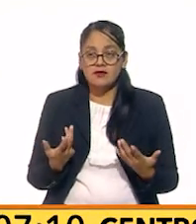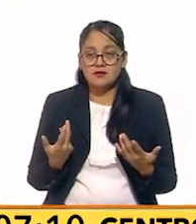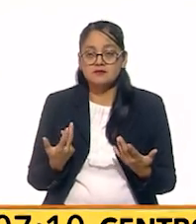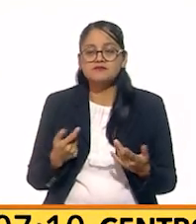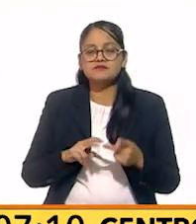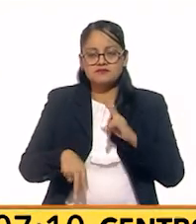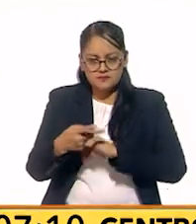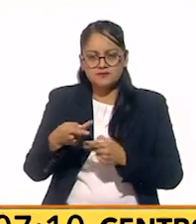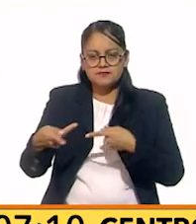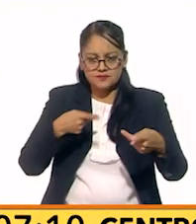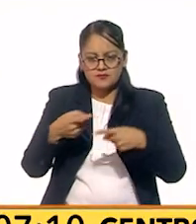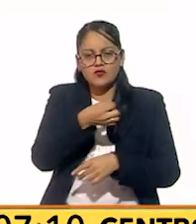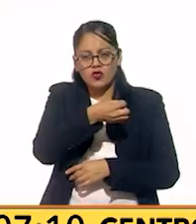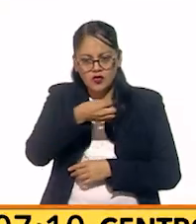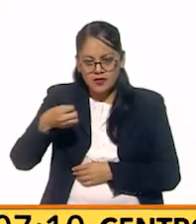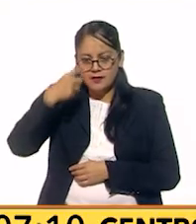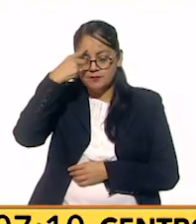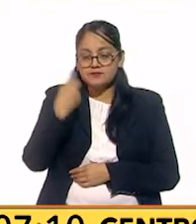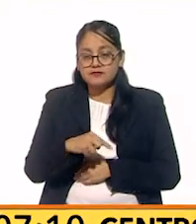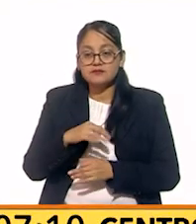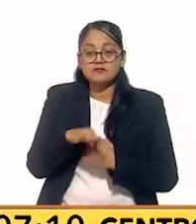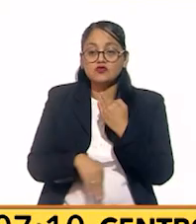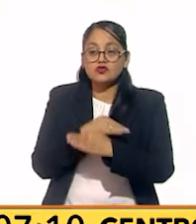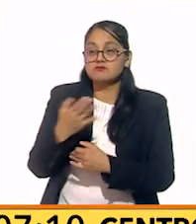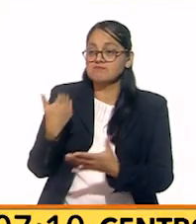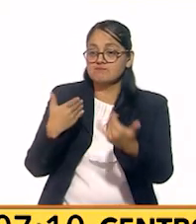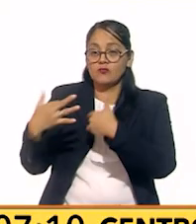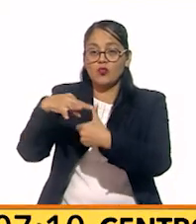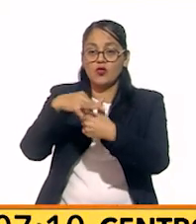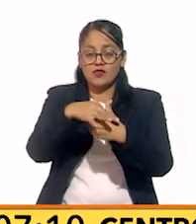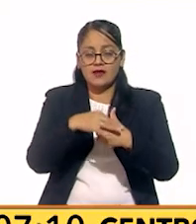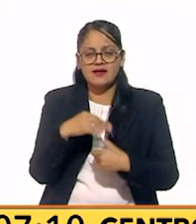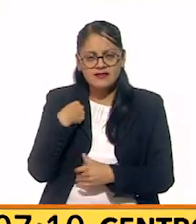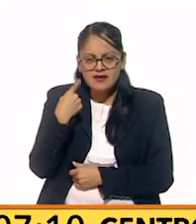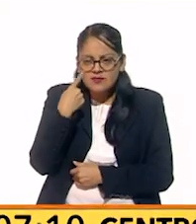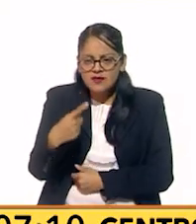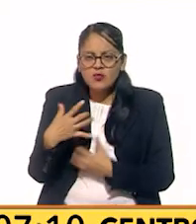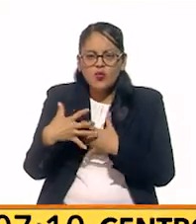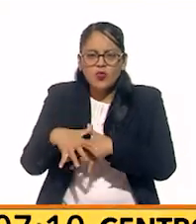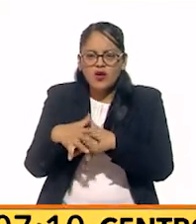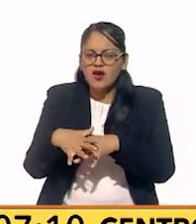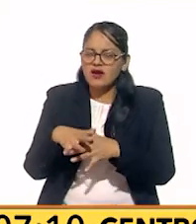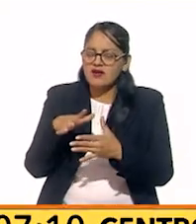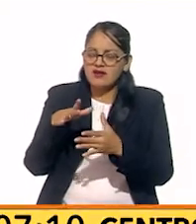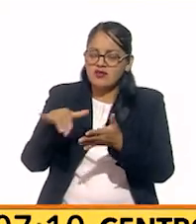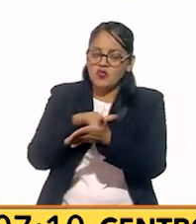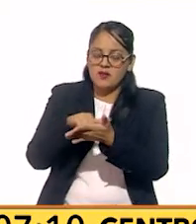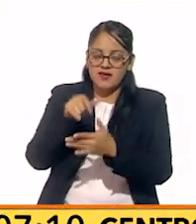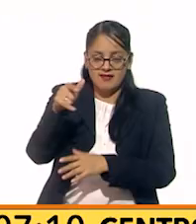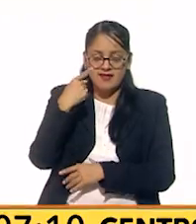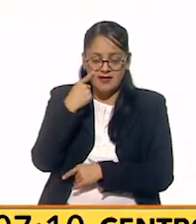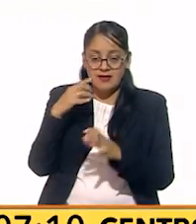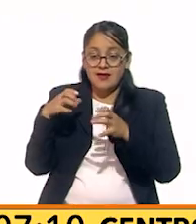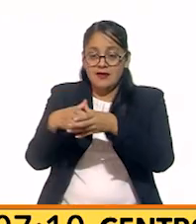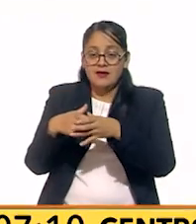van a organizarse para hacer que todos voten. O sea, hemos visto una movilización histórica en Nueva York, por ejemplo, de la